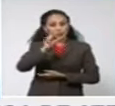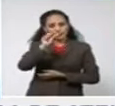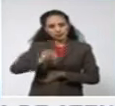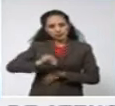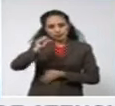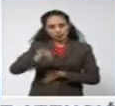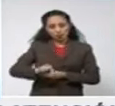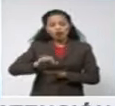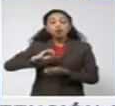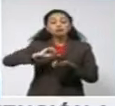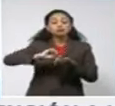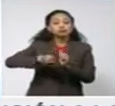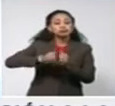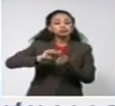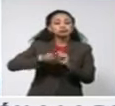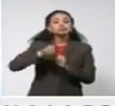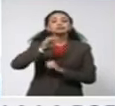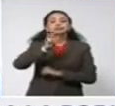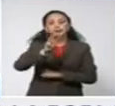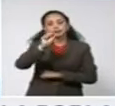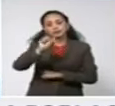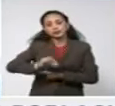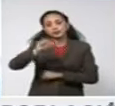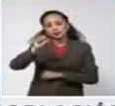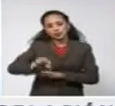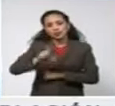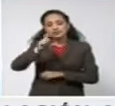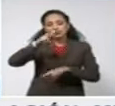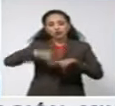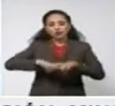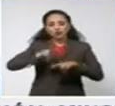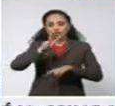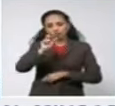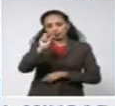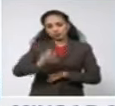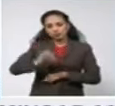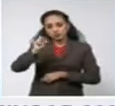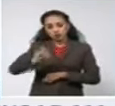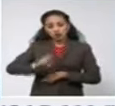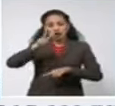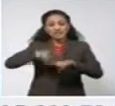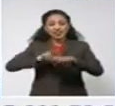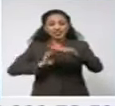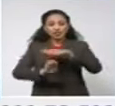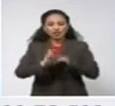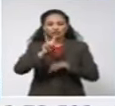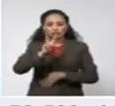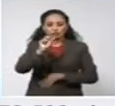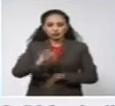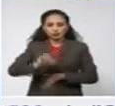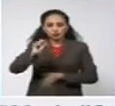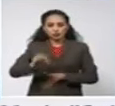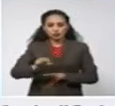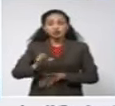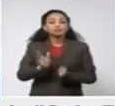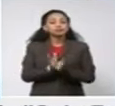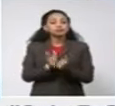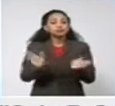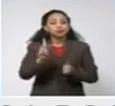Arroyo Naranjo 3, Centro Habana 2, Habana del Este 2, San Miguel del Padrón